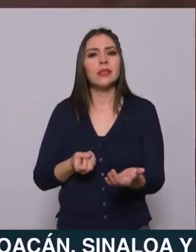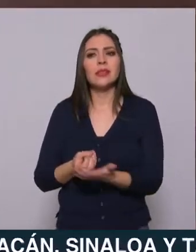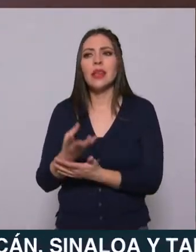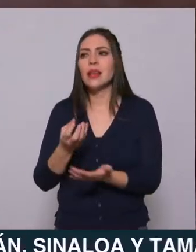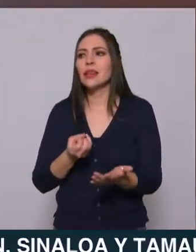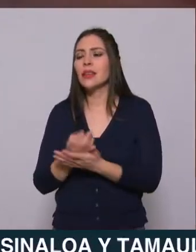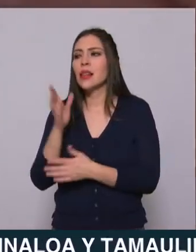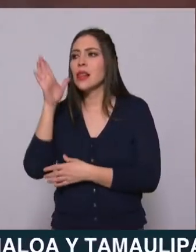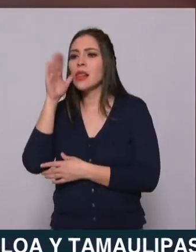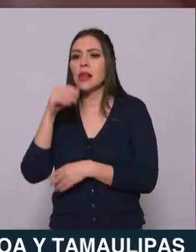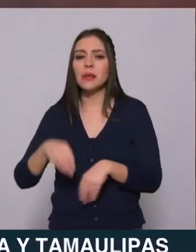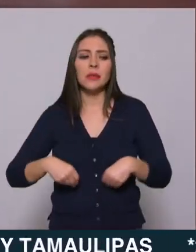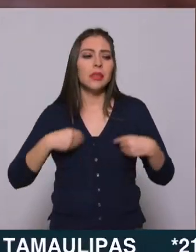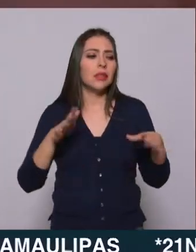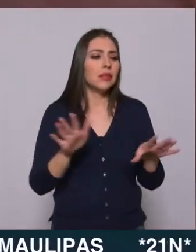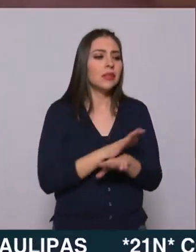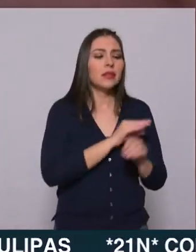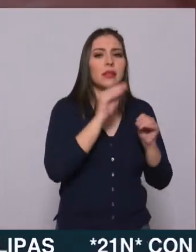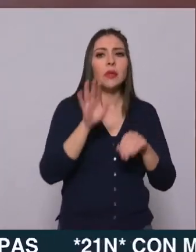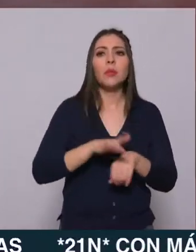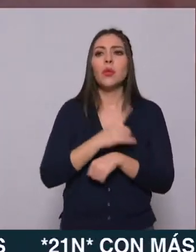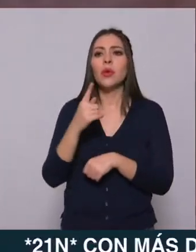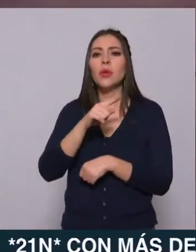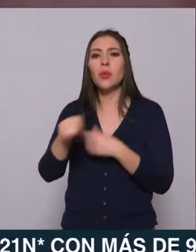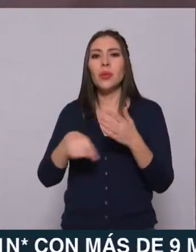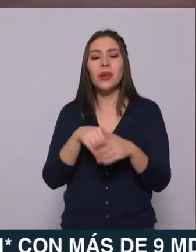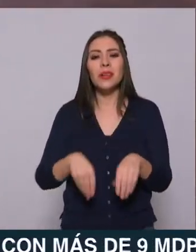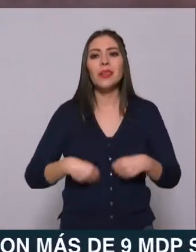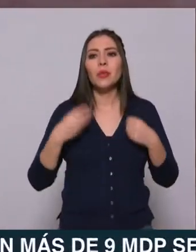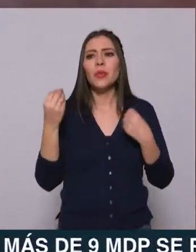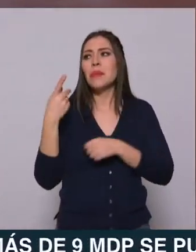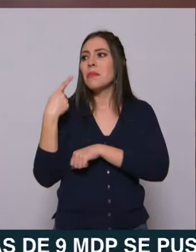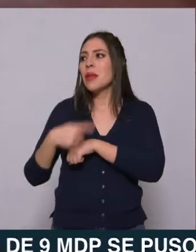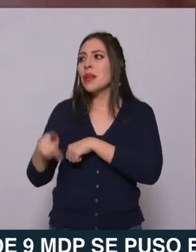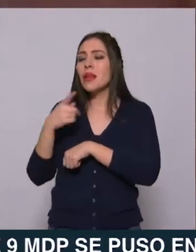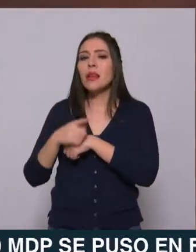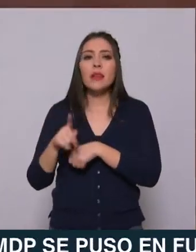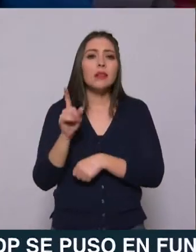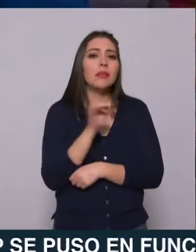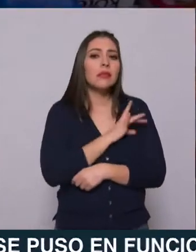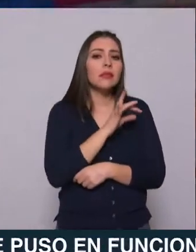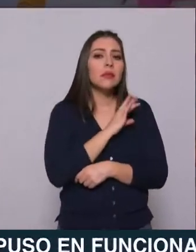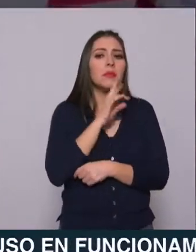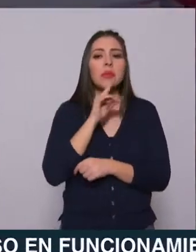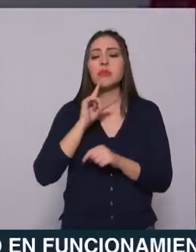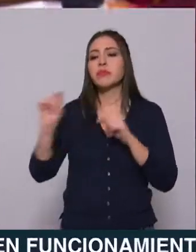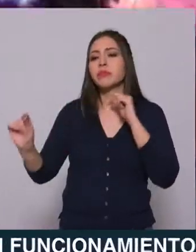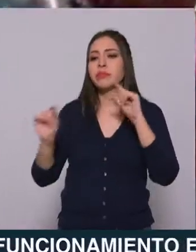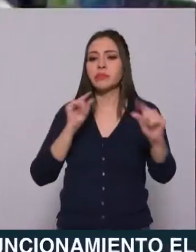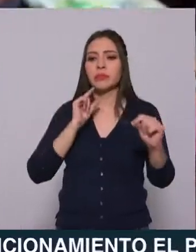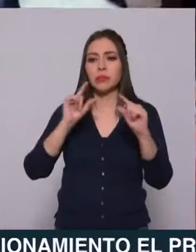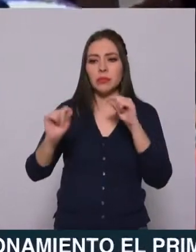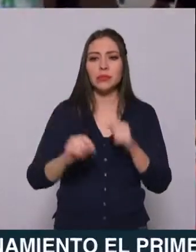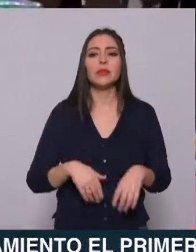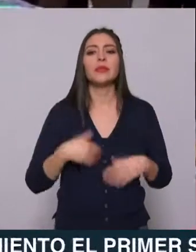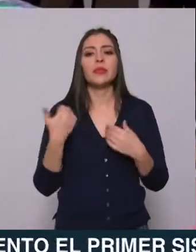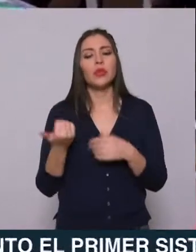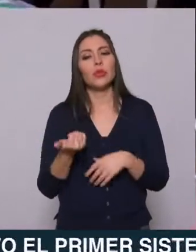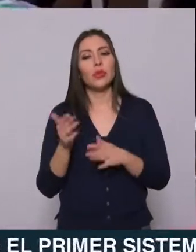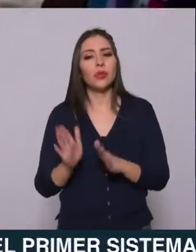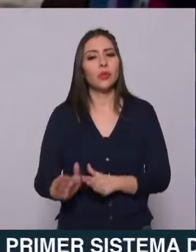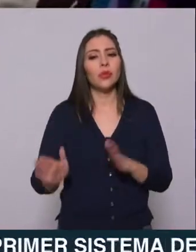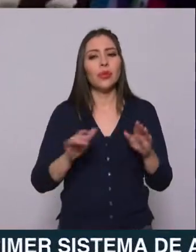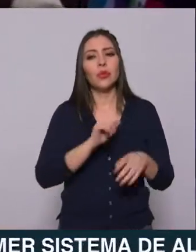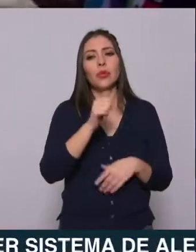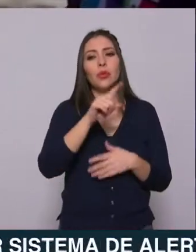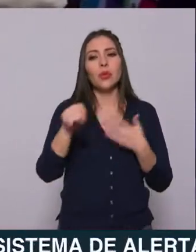Entonces eso también está siendo un factor de empuje muy importante en el tema migratorio. Por el otro lado tenemos la cara de la recepción, es decir, a